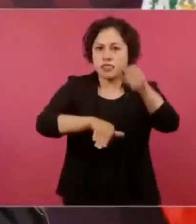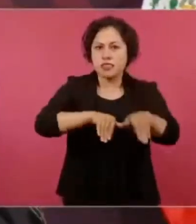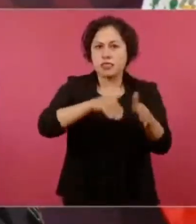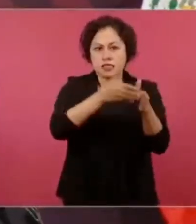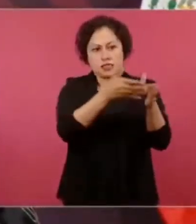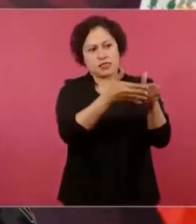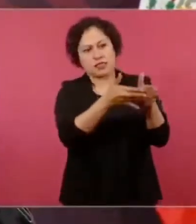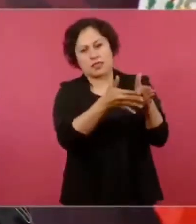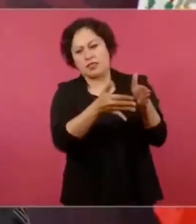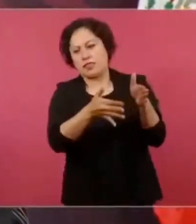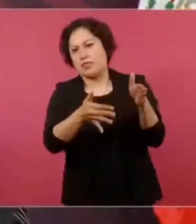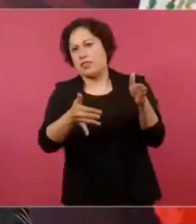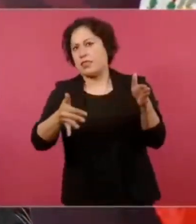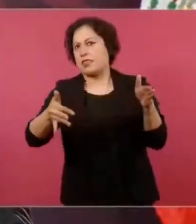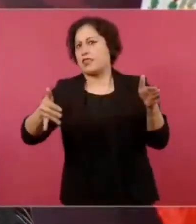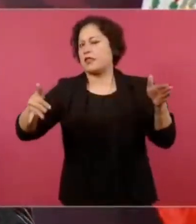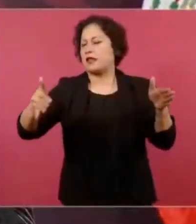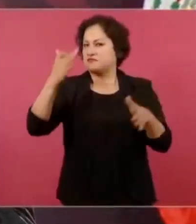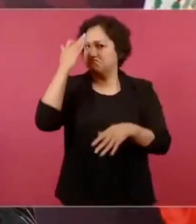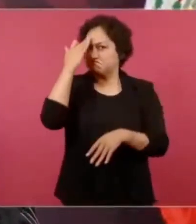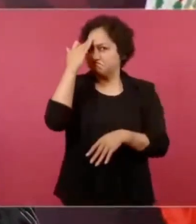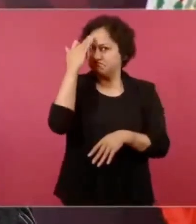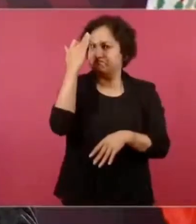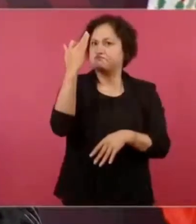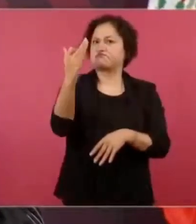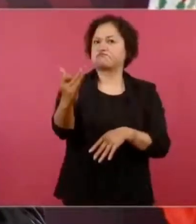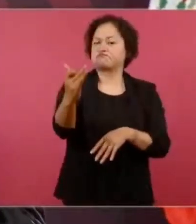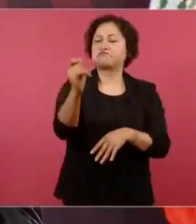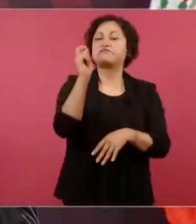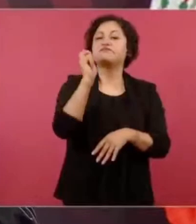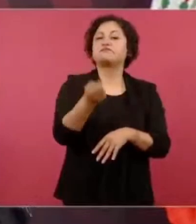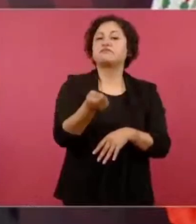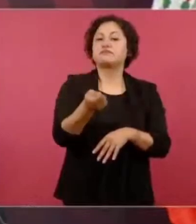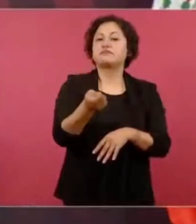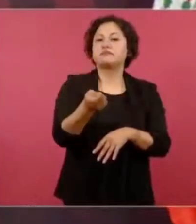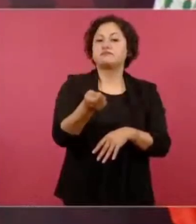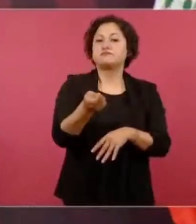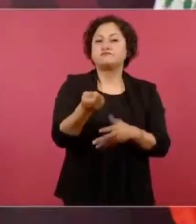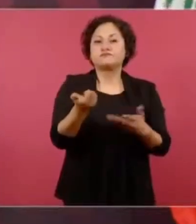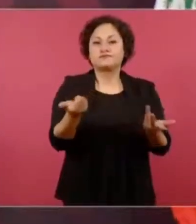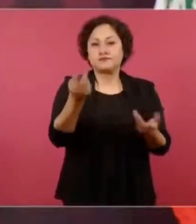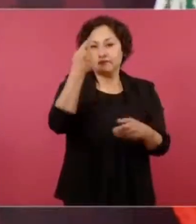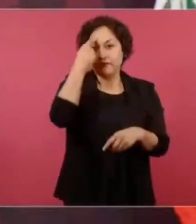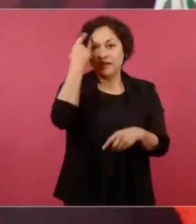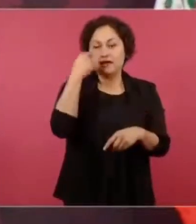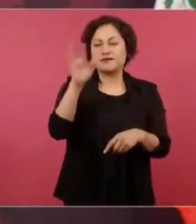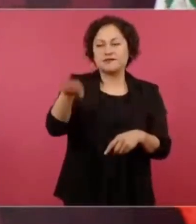se convirtiera en una forma de vida,